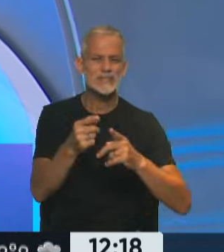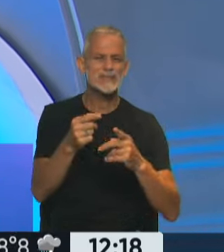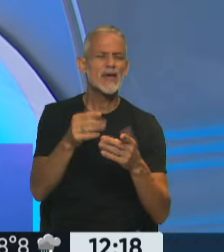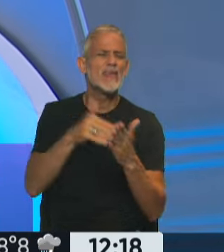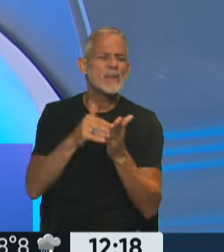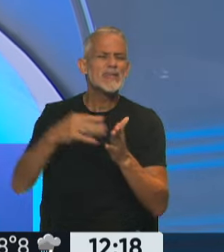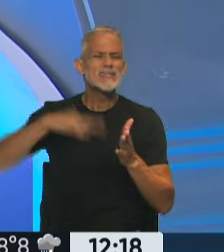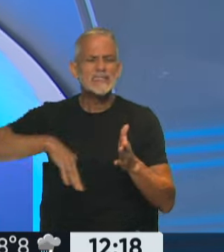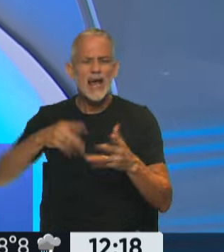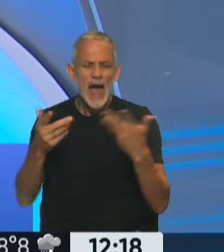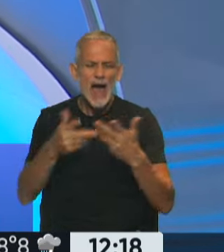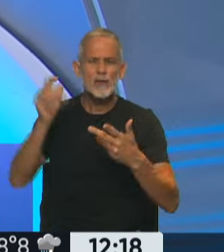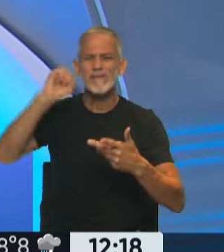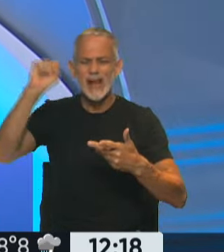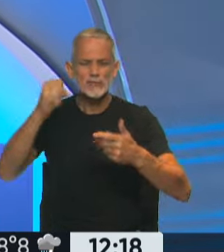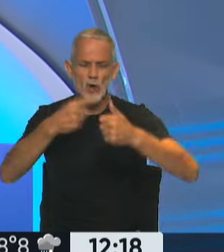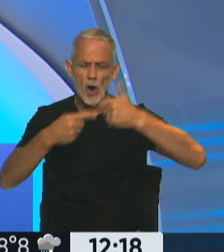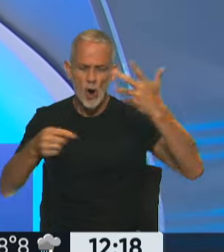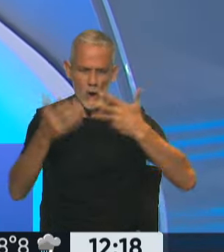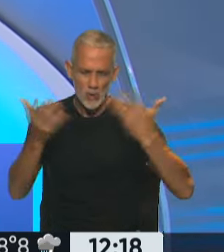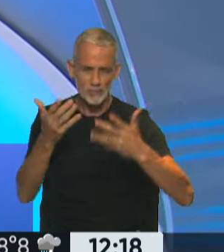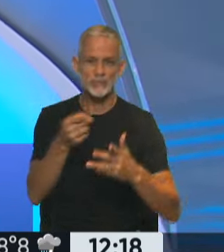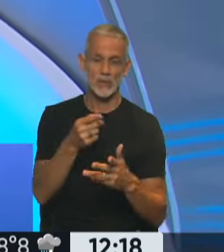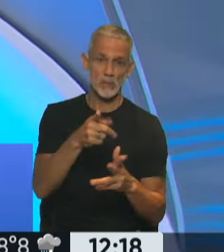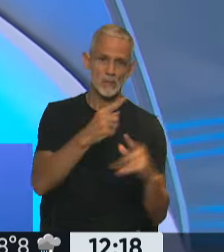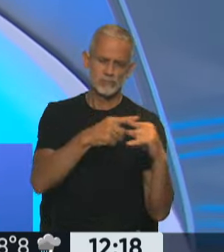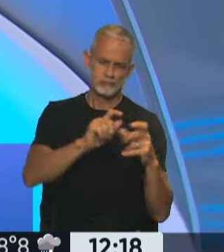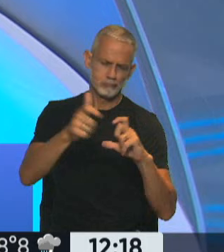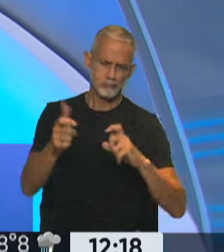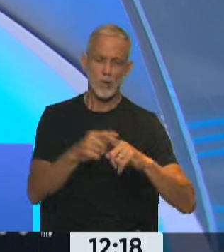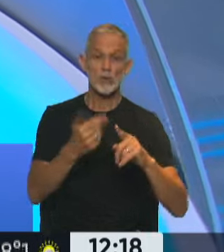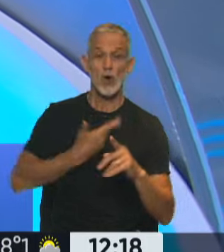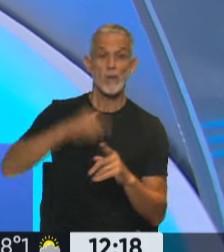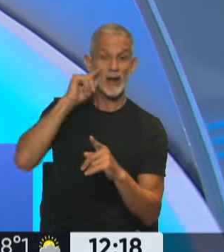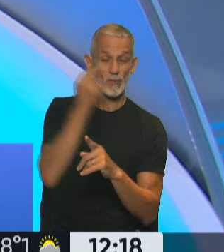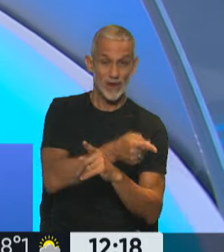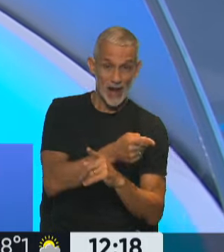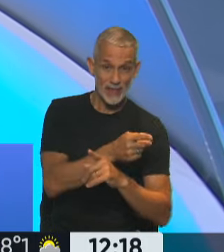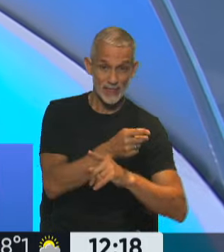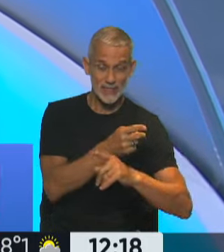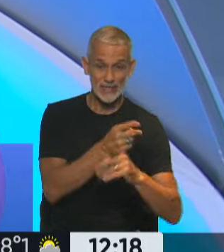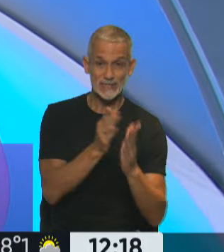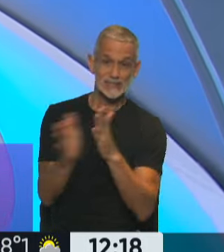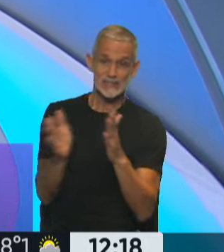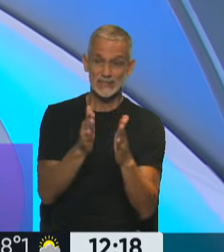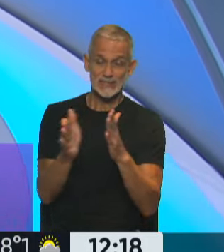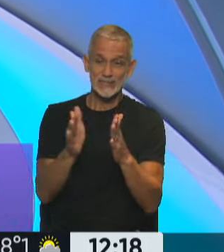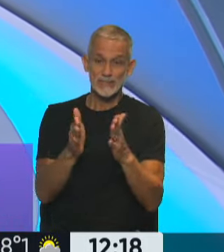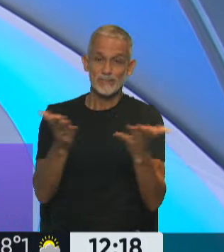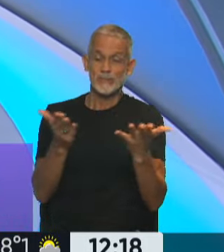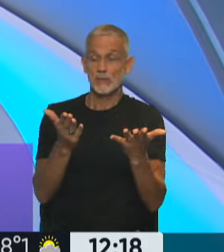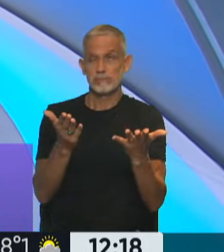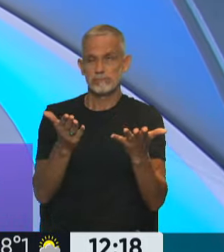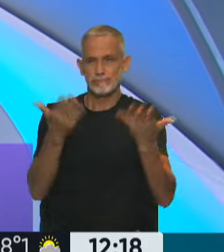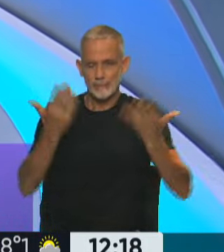salarios, con la inflación, etcétera. Pero el gobierno anterior, con esa manía